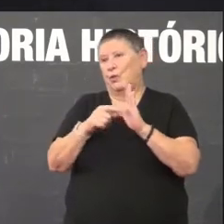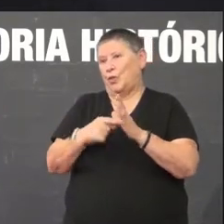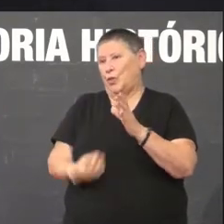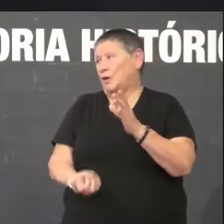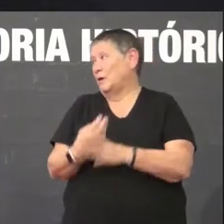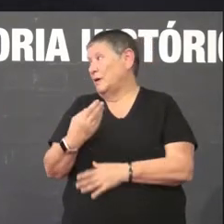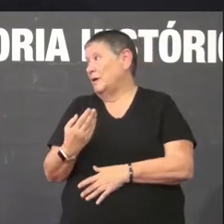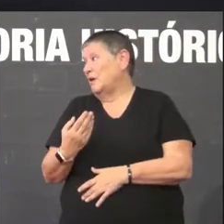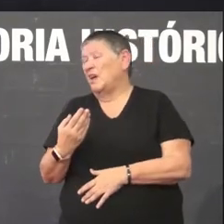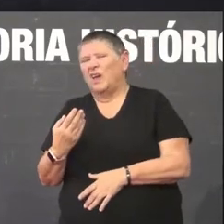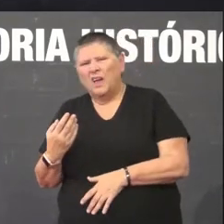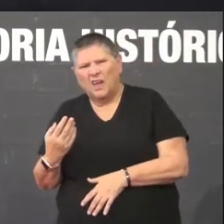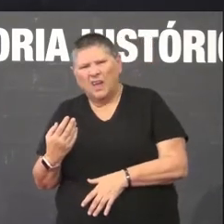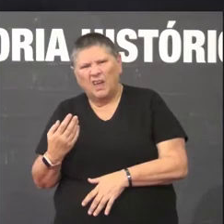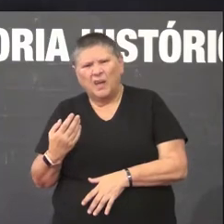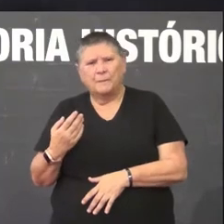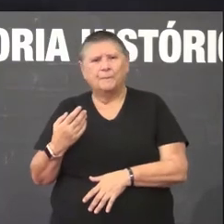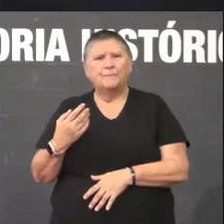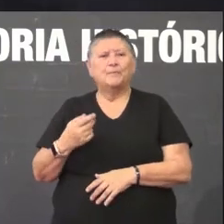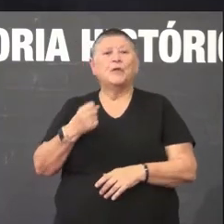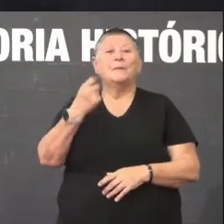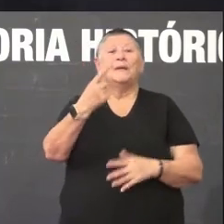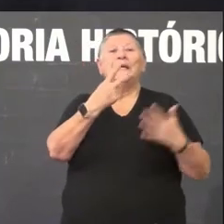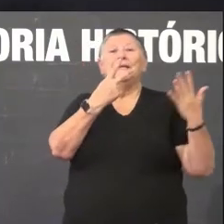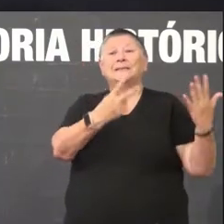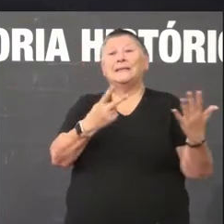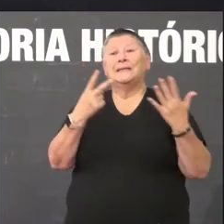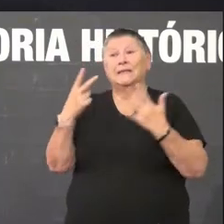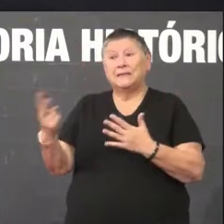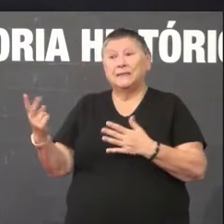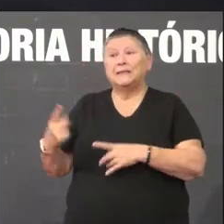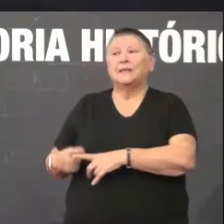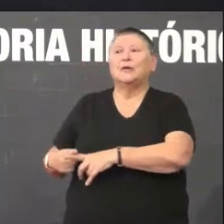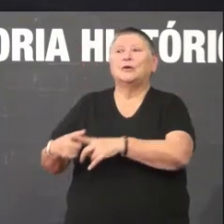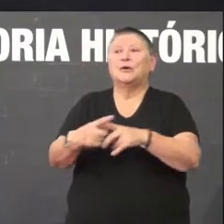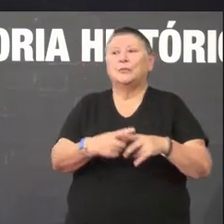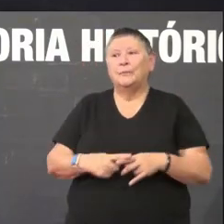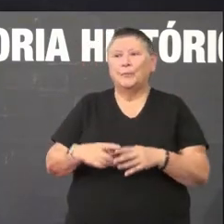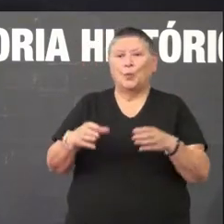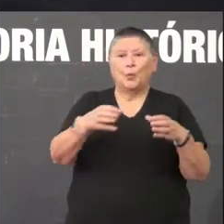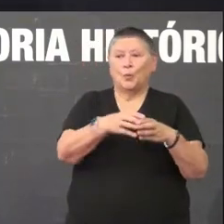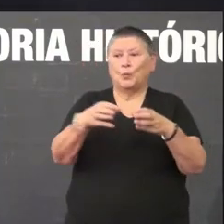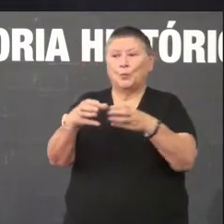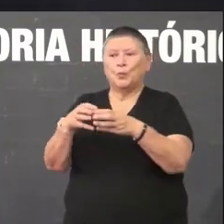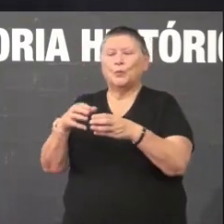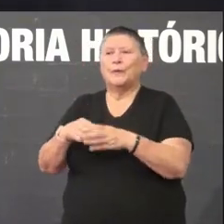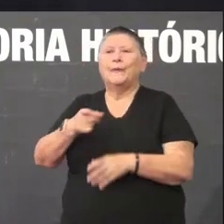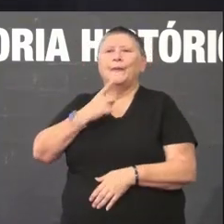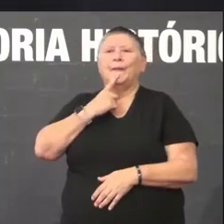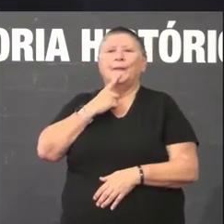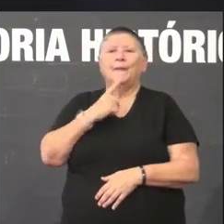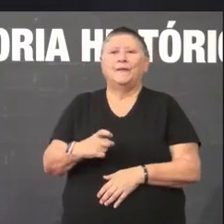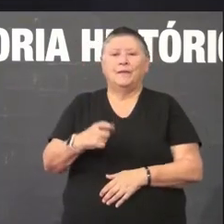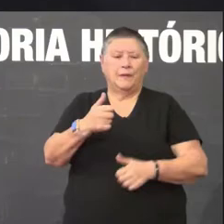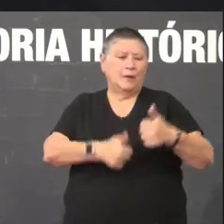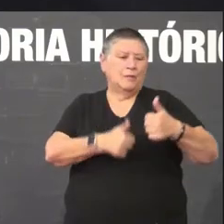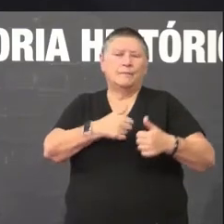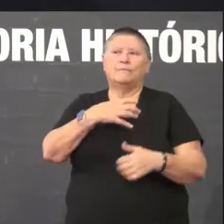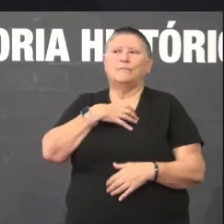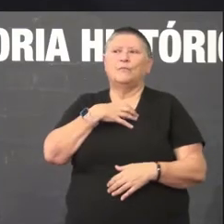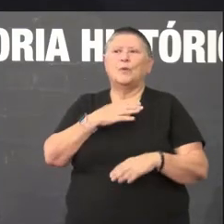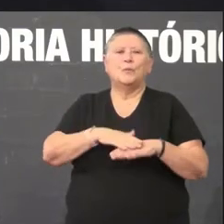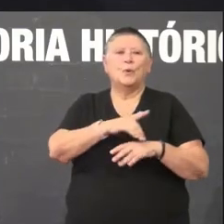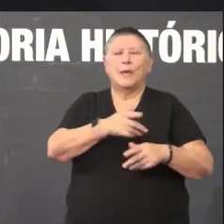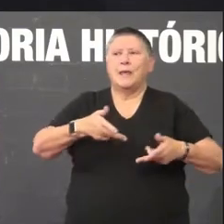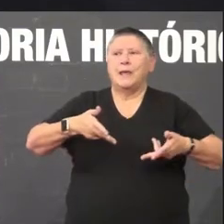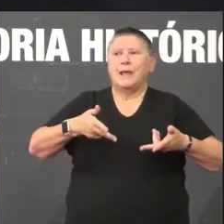en 1977 con partidos que dificilmente poden competir por non estar legalizados. E era o caso da Unión